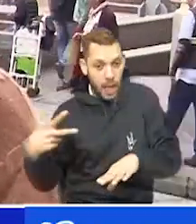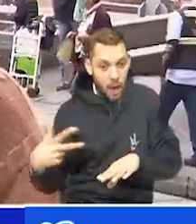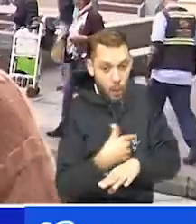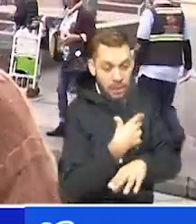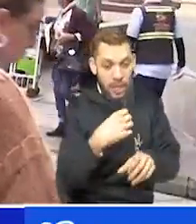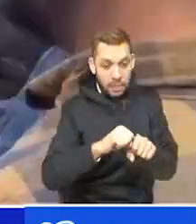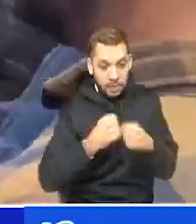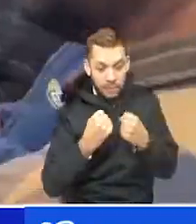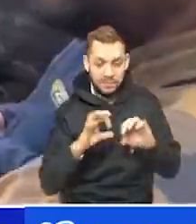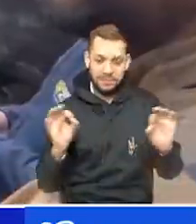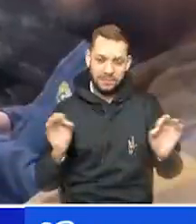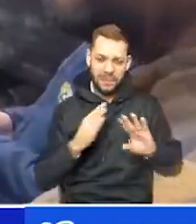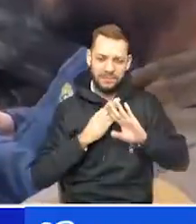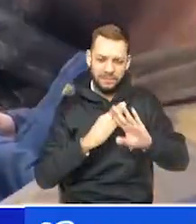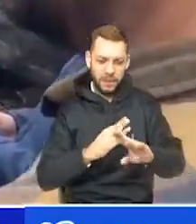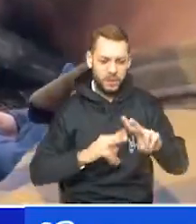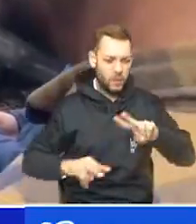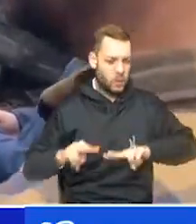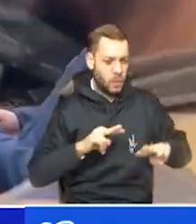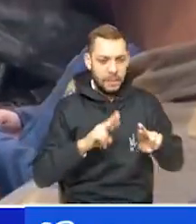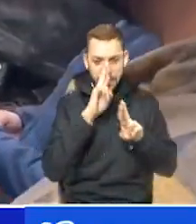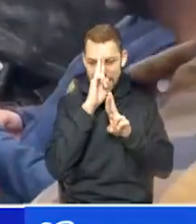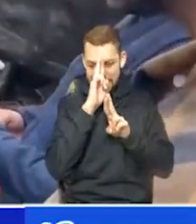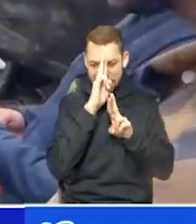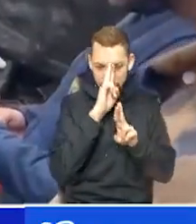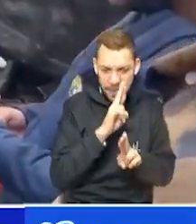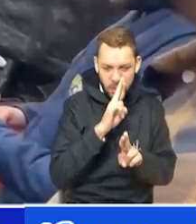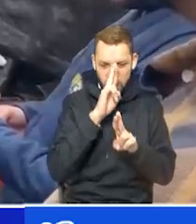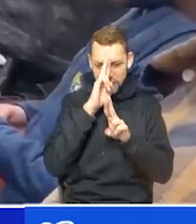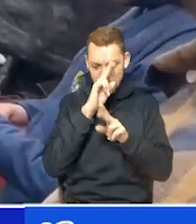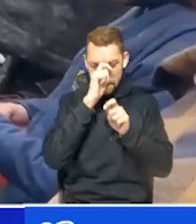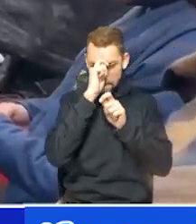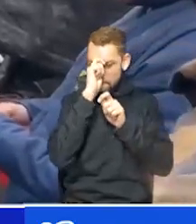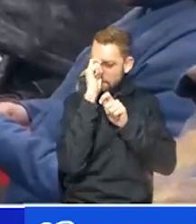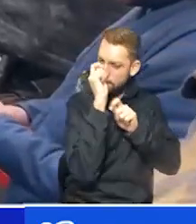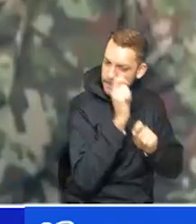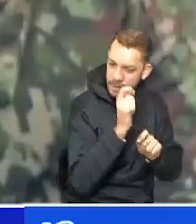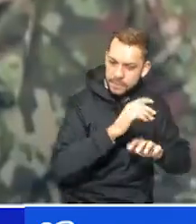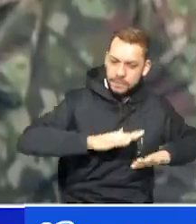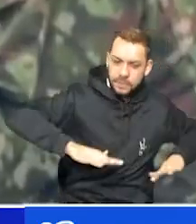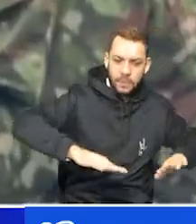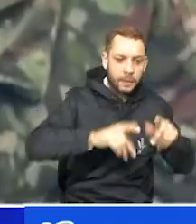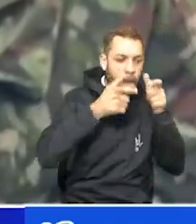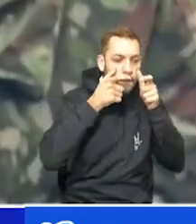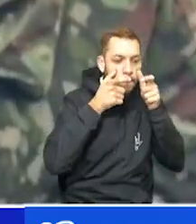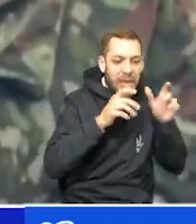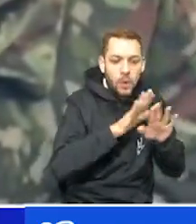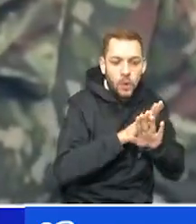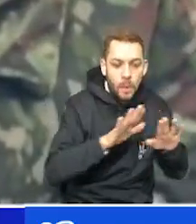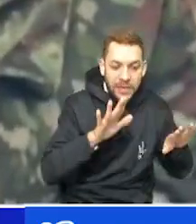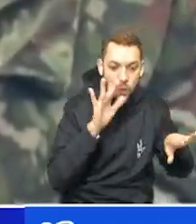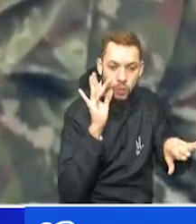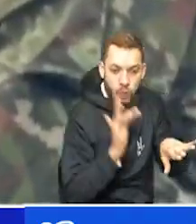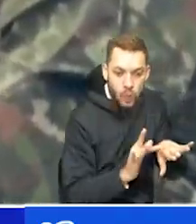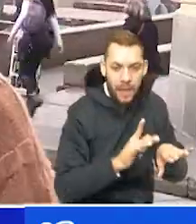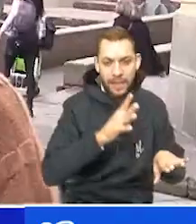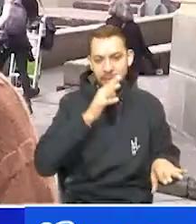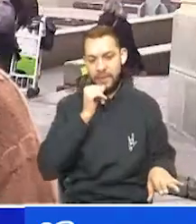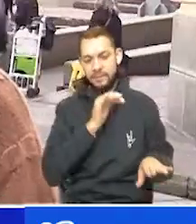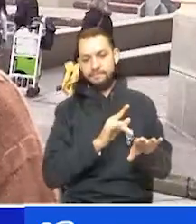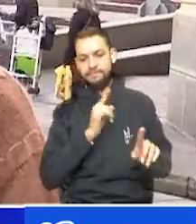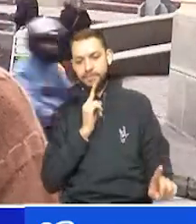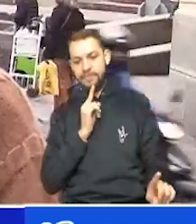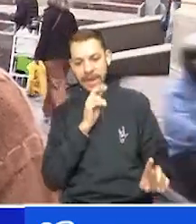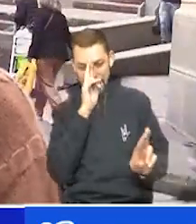y que avancemos en un turismo, también que lo mencionamos, un turismo contemplativo, sin tener contacto con estas especies que